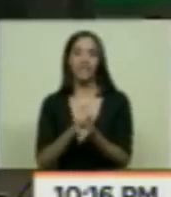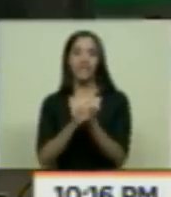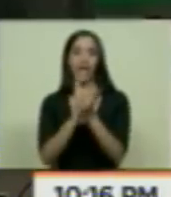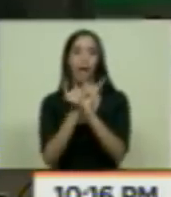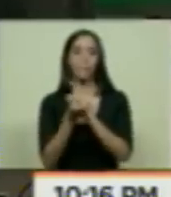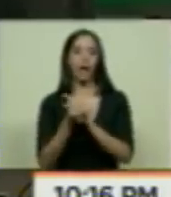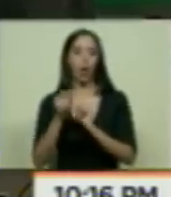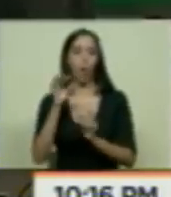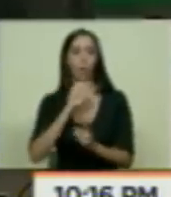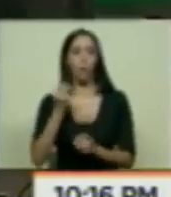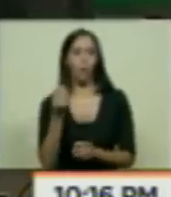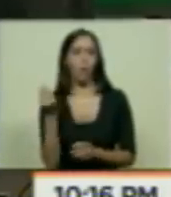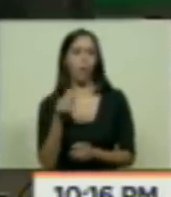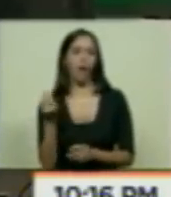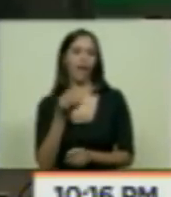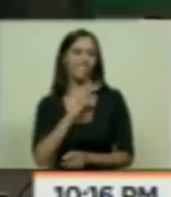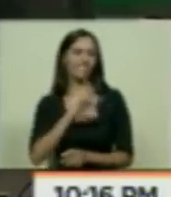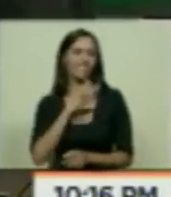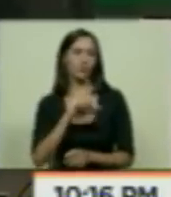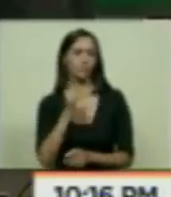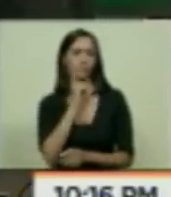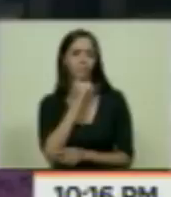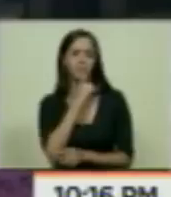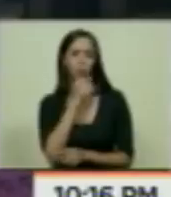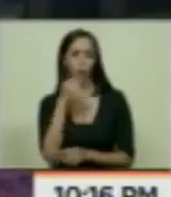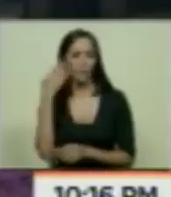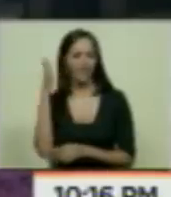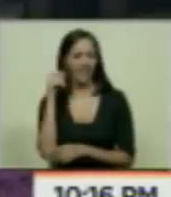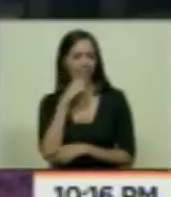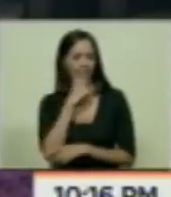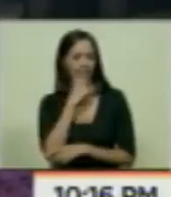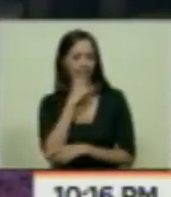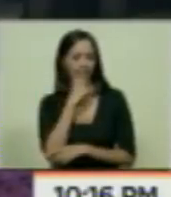el señor ¿cómo se llama? El sadomasoquista